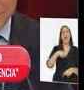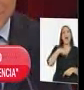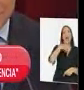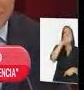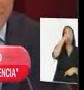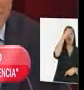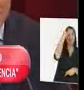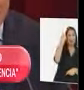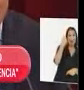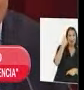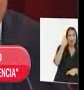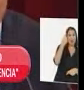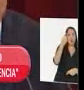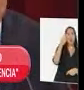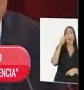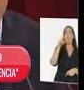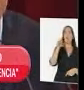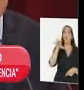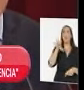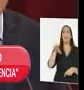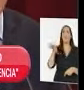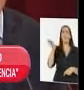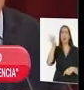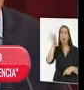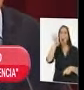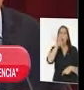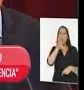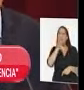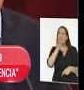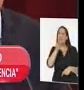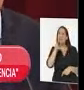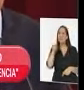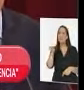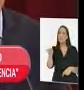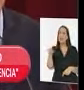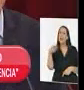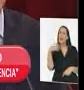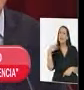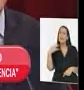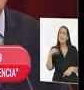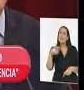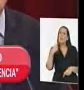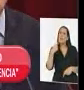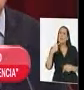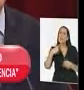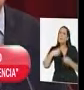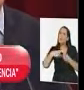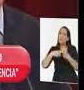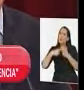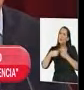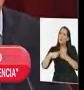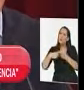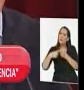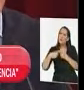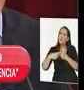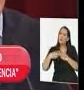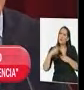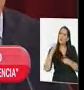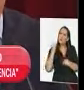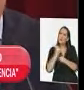coacheo enorme, porque llega hoy y habla de Martita y de Luisito y todas estas cosas que son muy armadas como